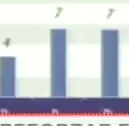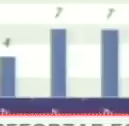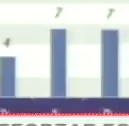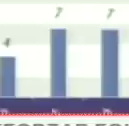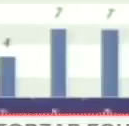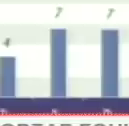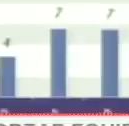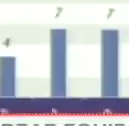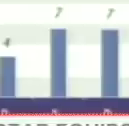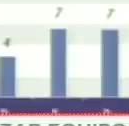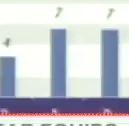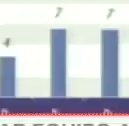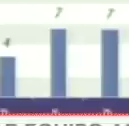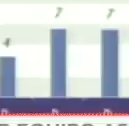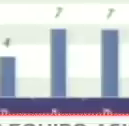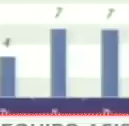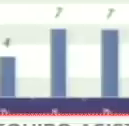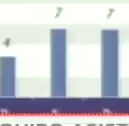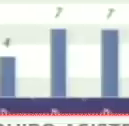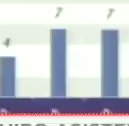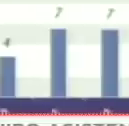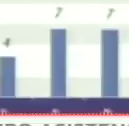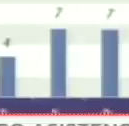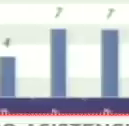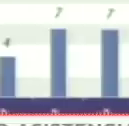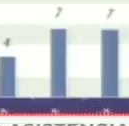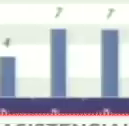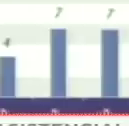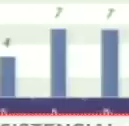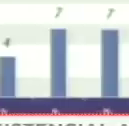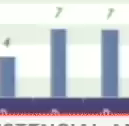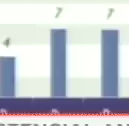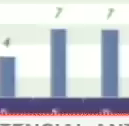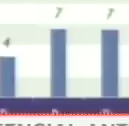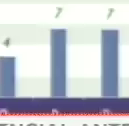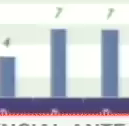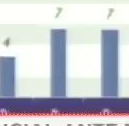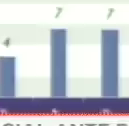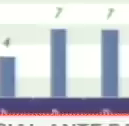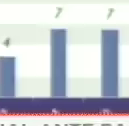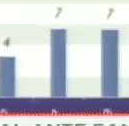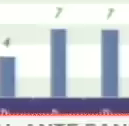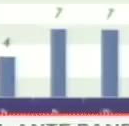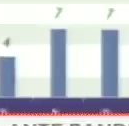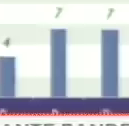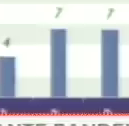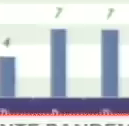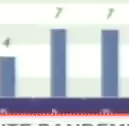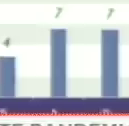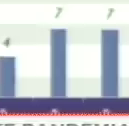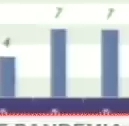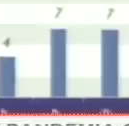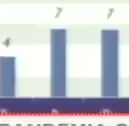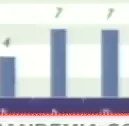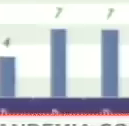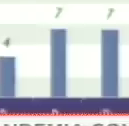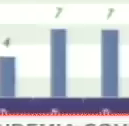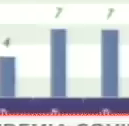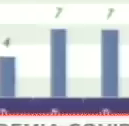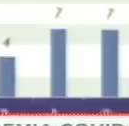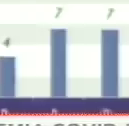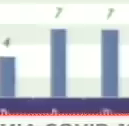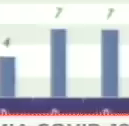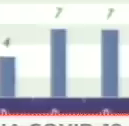cuarentena nacional social voluntaria y consciente, nosotros lograr que esa tabla la mantengamos. Hemos tenido